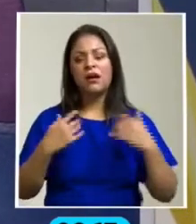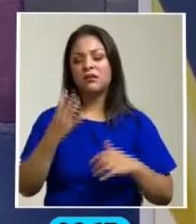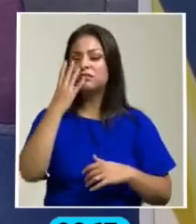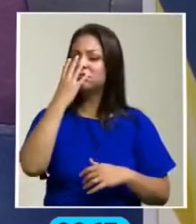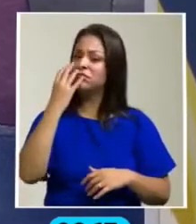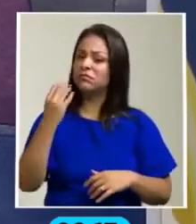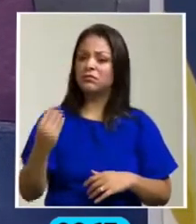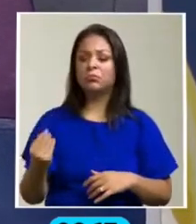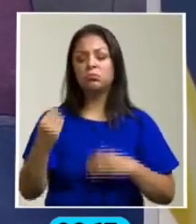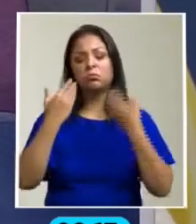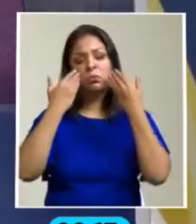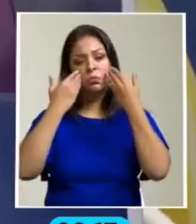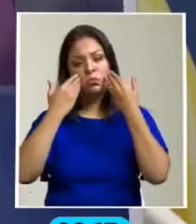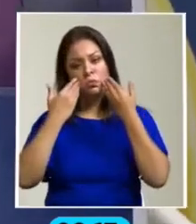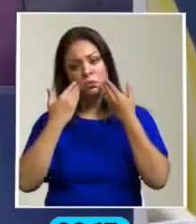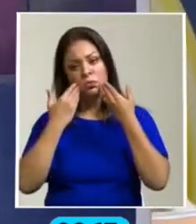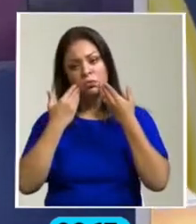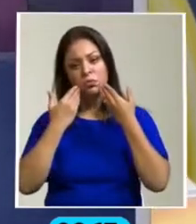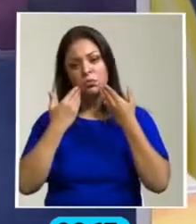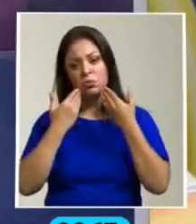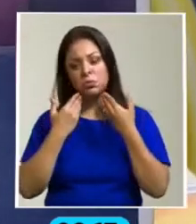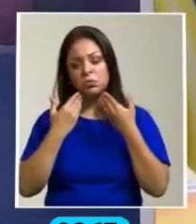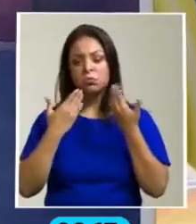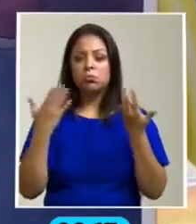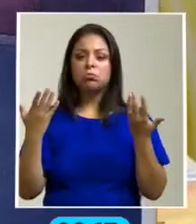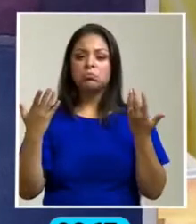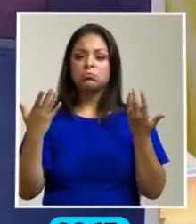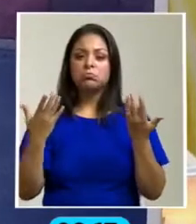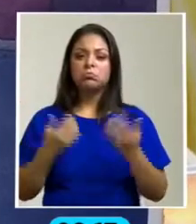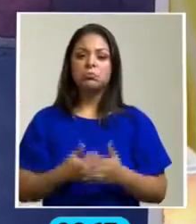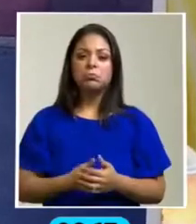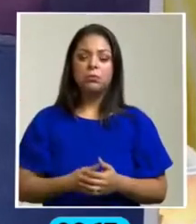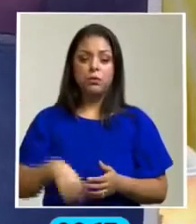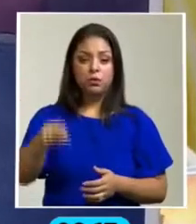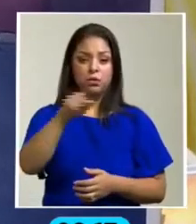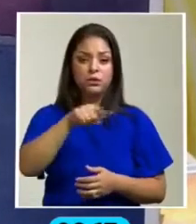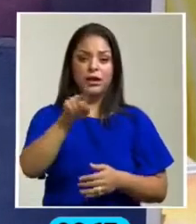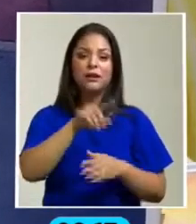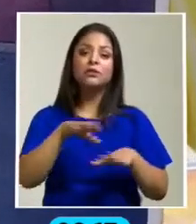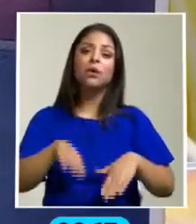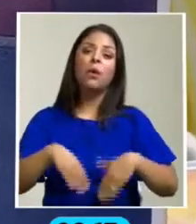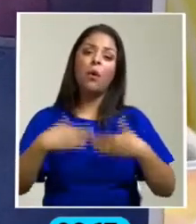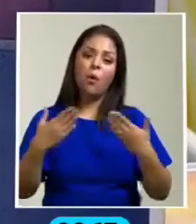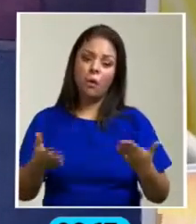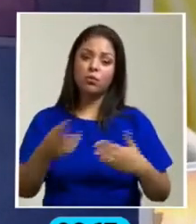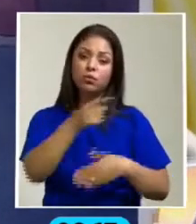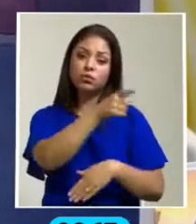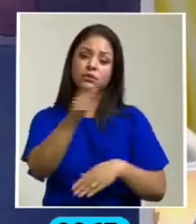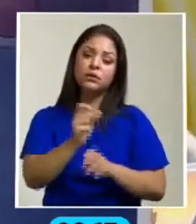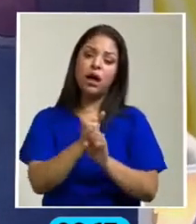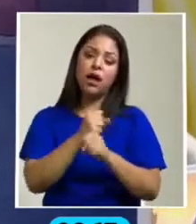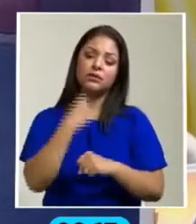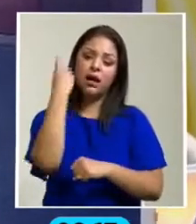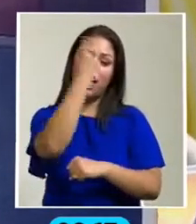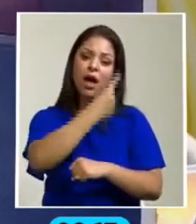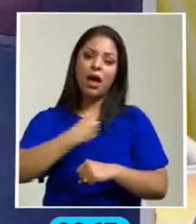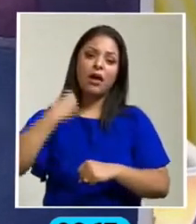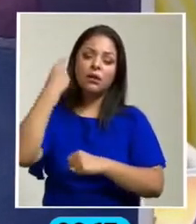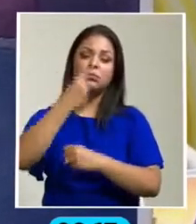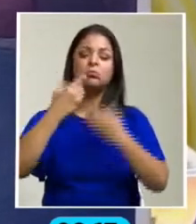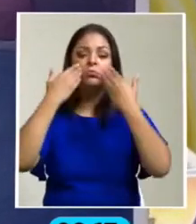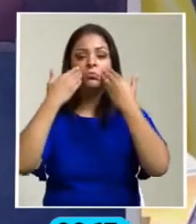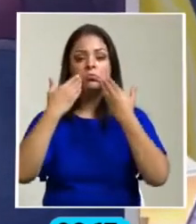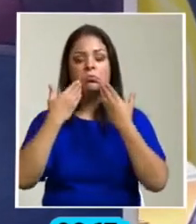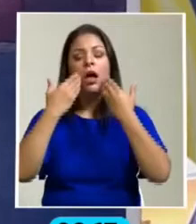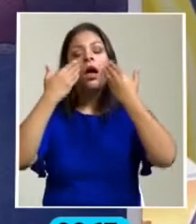triste! ¡Ay! ¿Cómo nos hacemos cuando estamos tristes, niños y niñas? ¿Cómo hace usted, niña Carla, cuando se siente triste? ¡Ay!